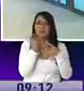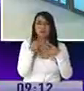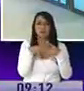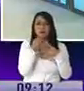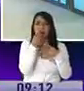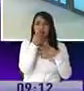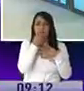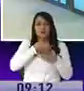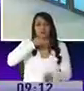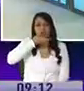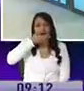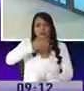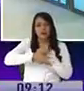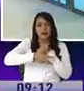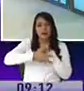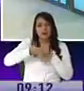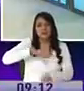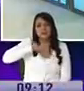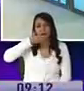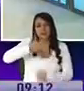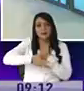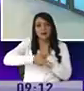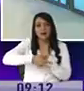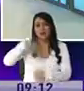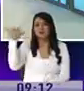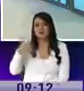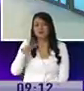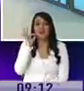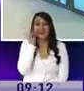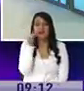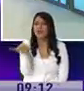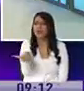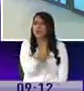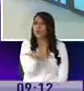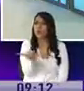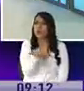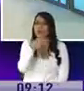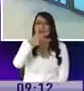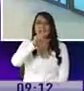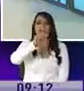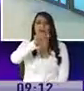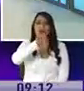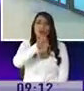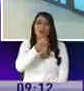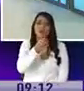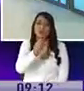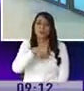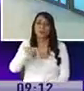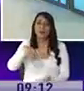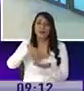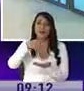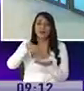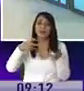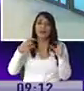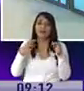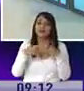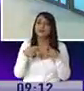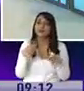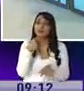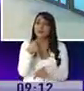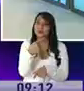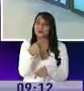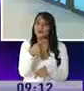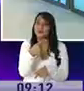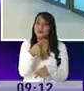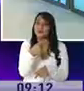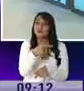sopa paraguaya la sopa paraguaya es similar a la chip Pero tiene harina de maíz Ah y me dice acá Ricardo Jiménez que